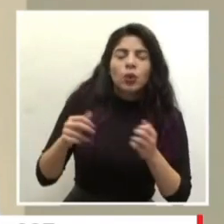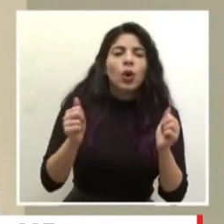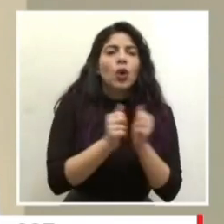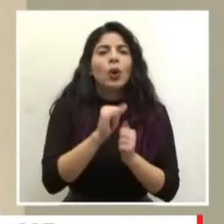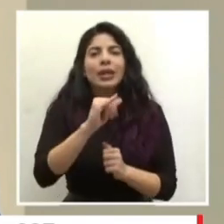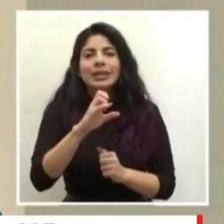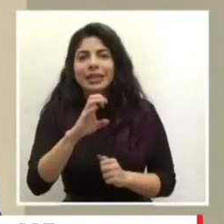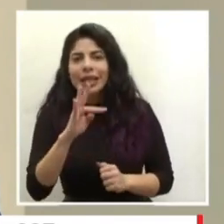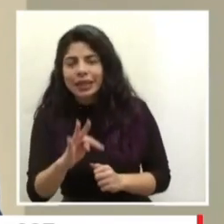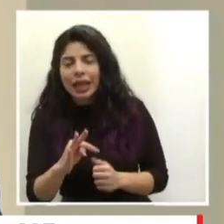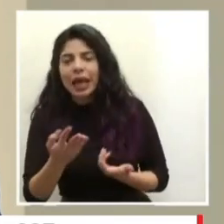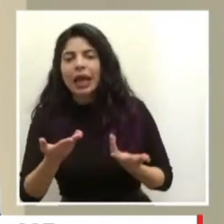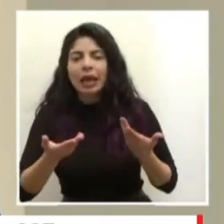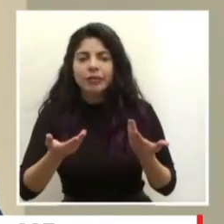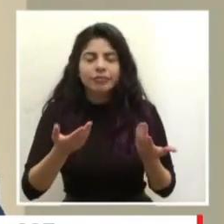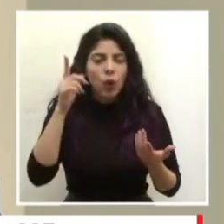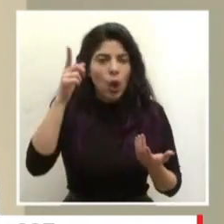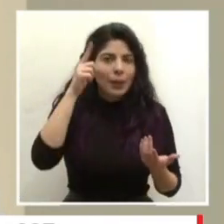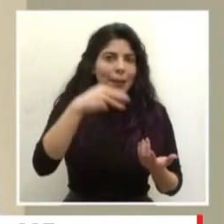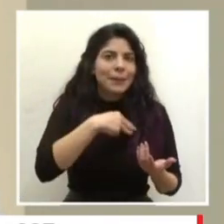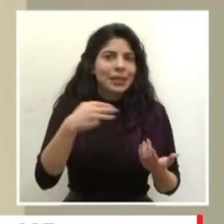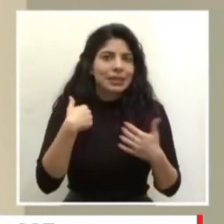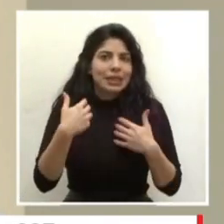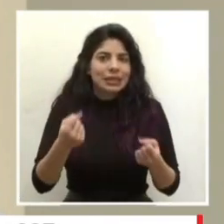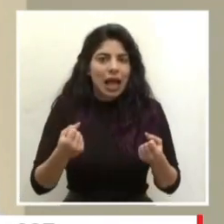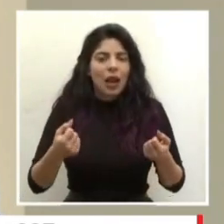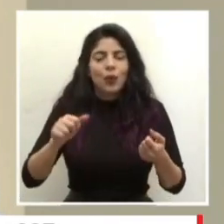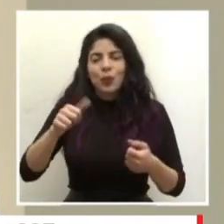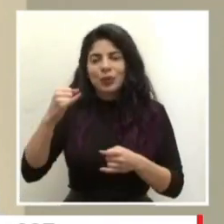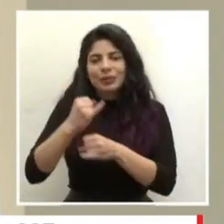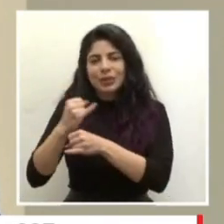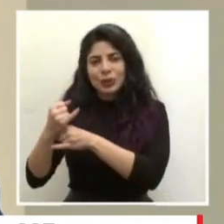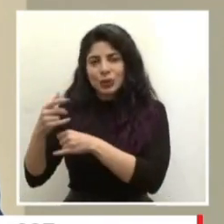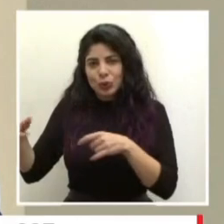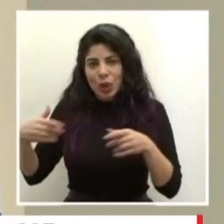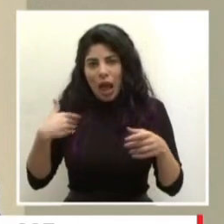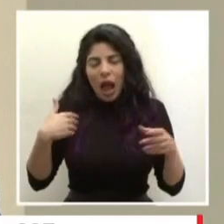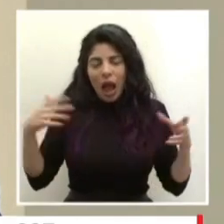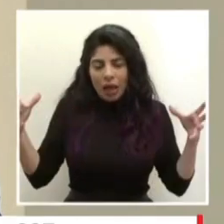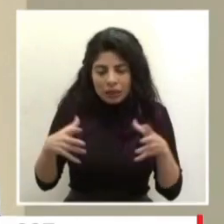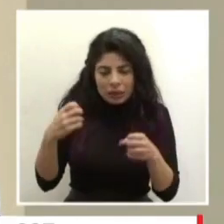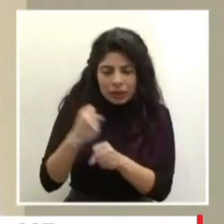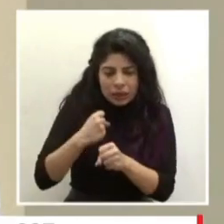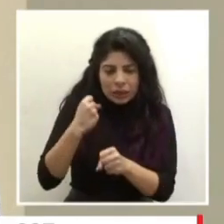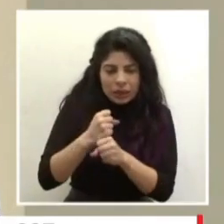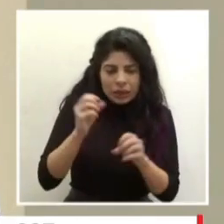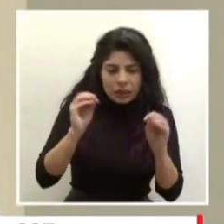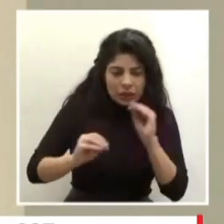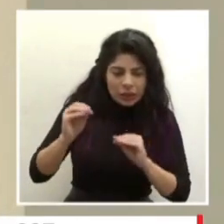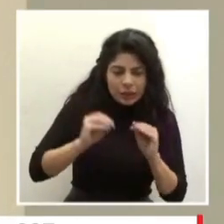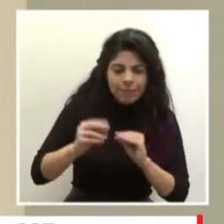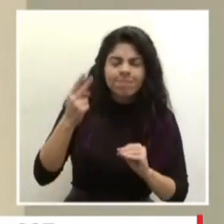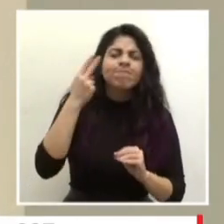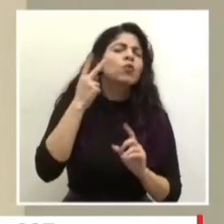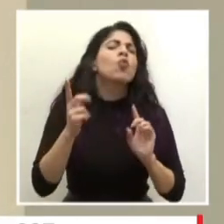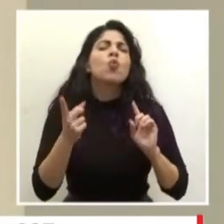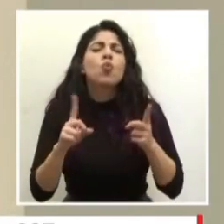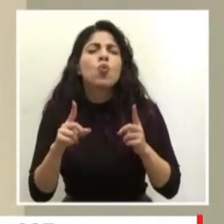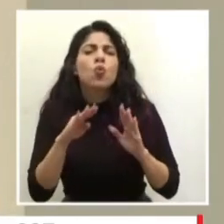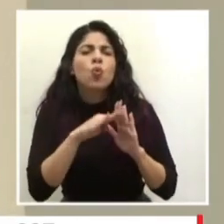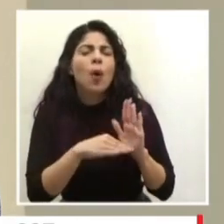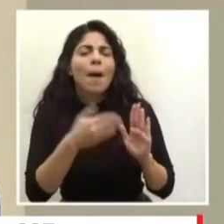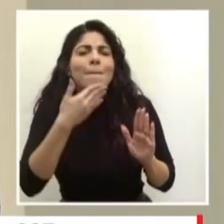ICT, obviamente el Ministerio de Salud, con otros entes que han estado ahí trabajando en eventualmente ver cuáles son las mejores medidas